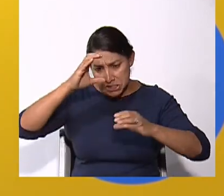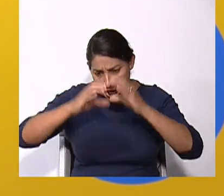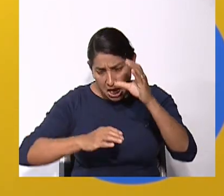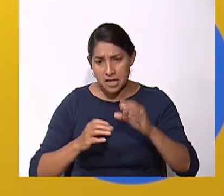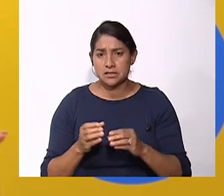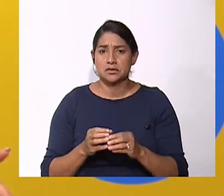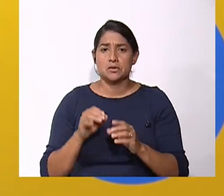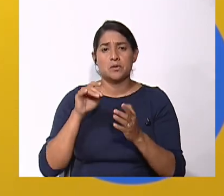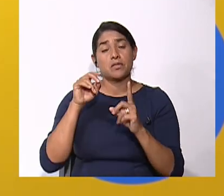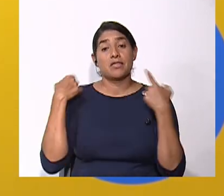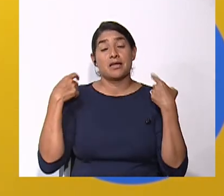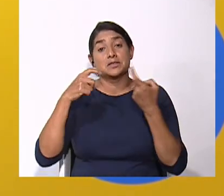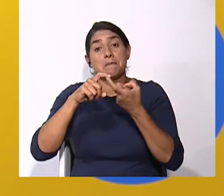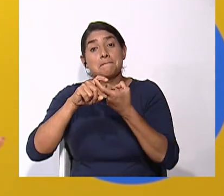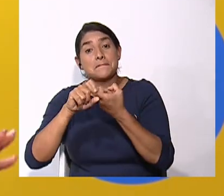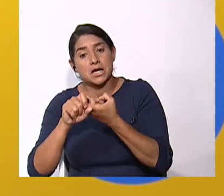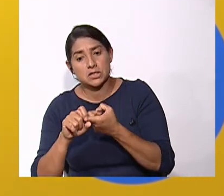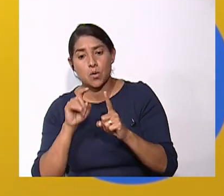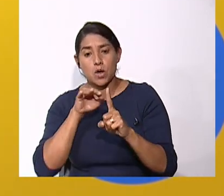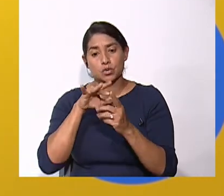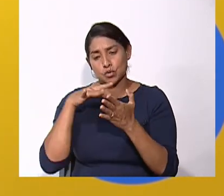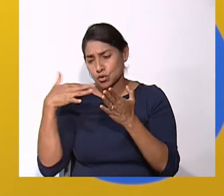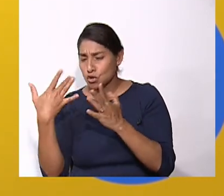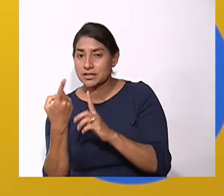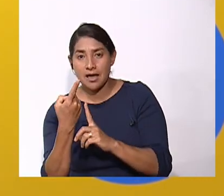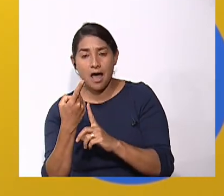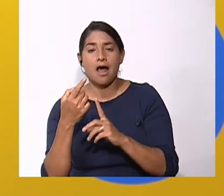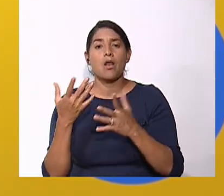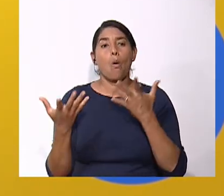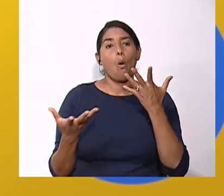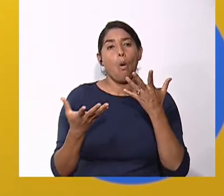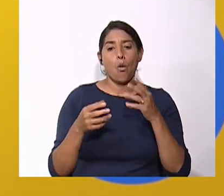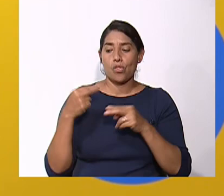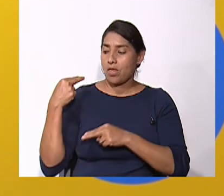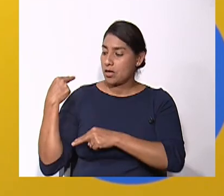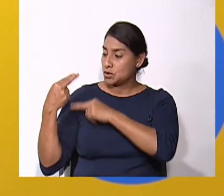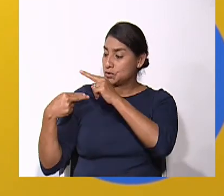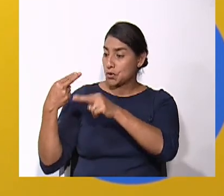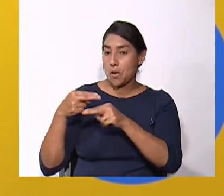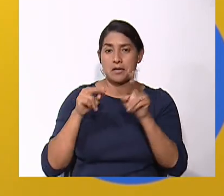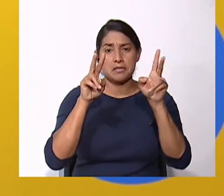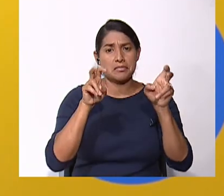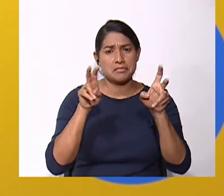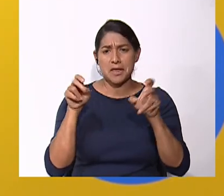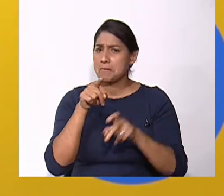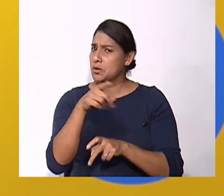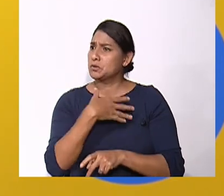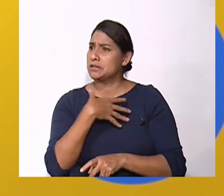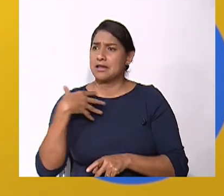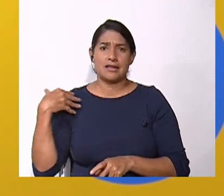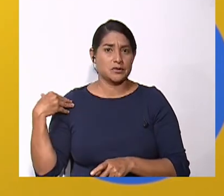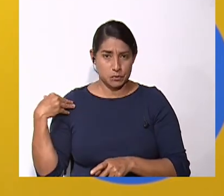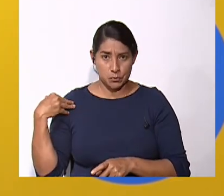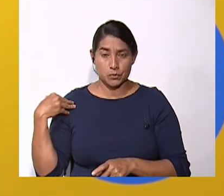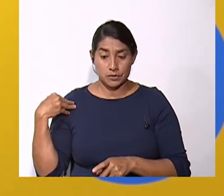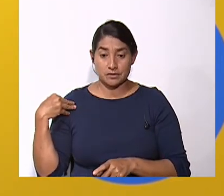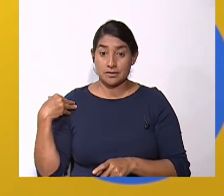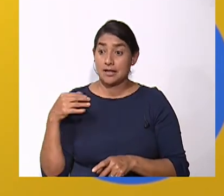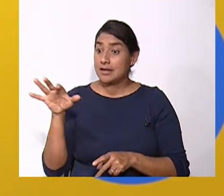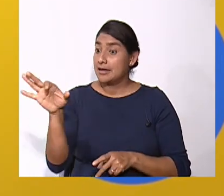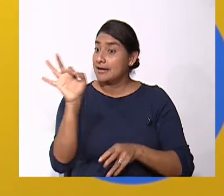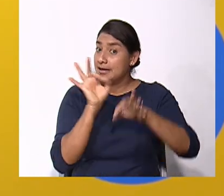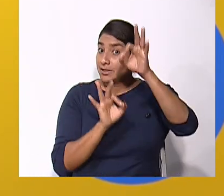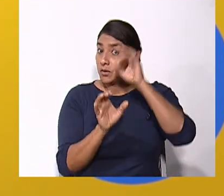de español, de estudios sociales, de historia, el que gusten.